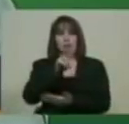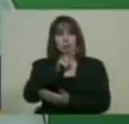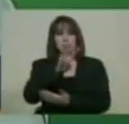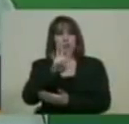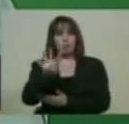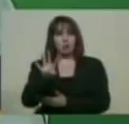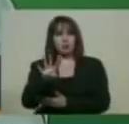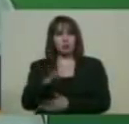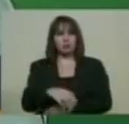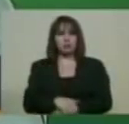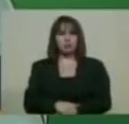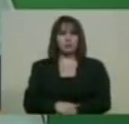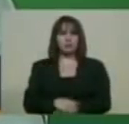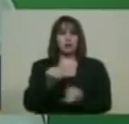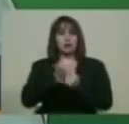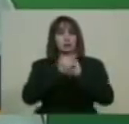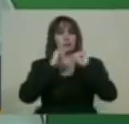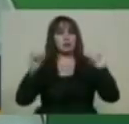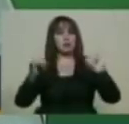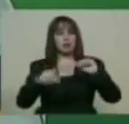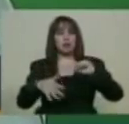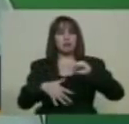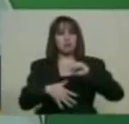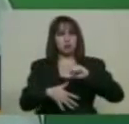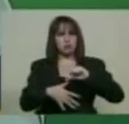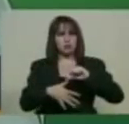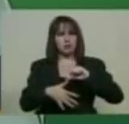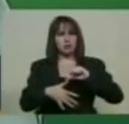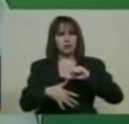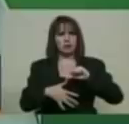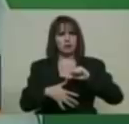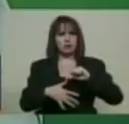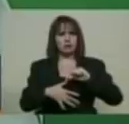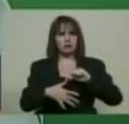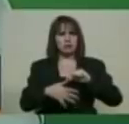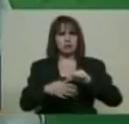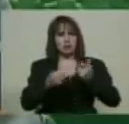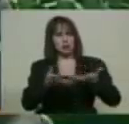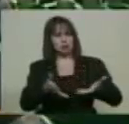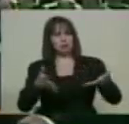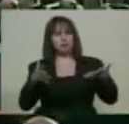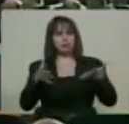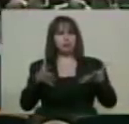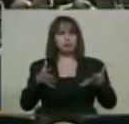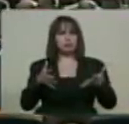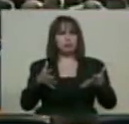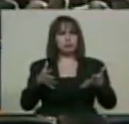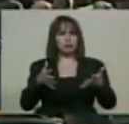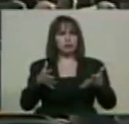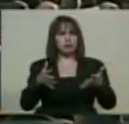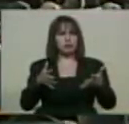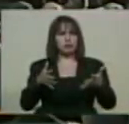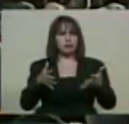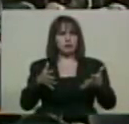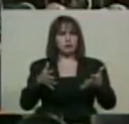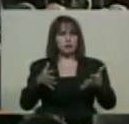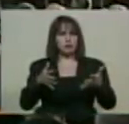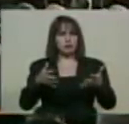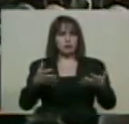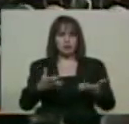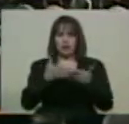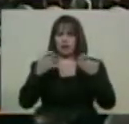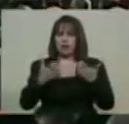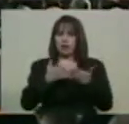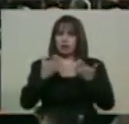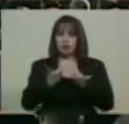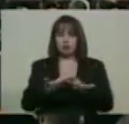suramericana. Fue la etapa de gloria de nuestro ejército libertador. Fue la etapa fundacional de